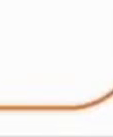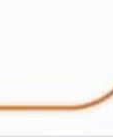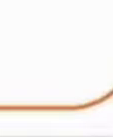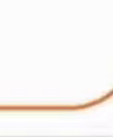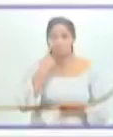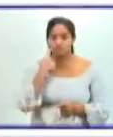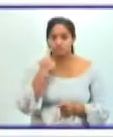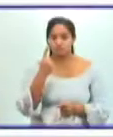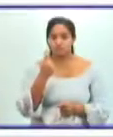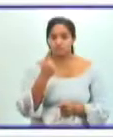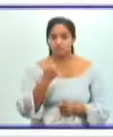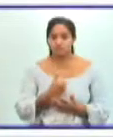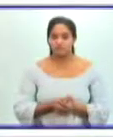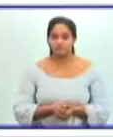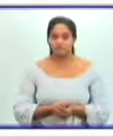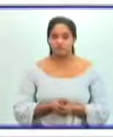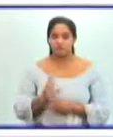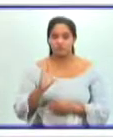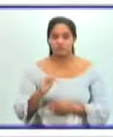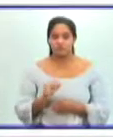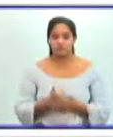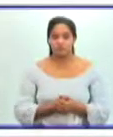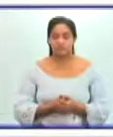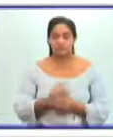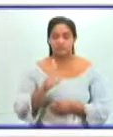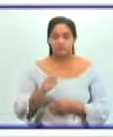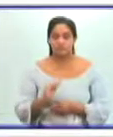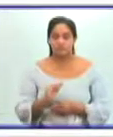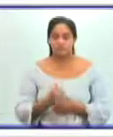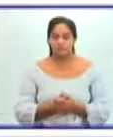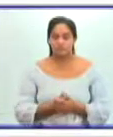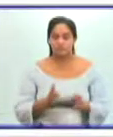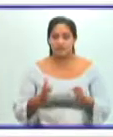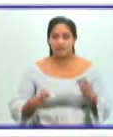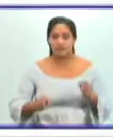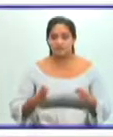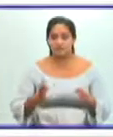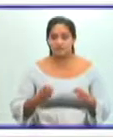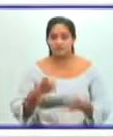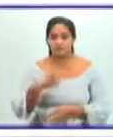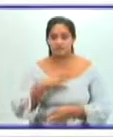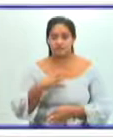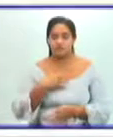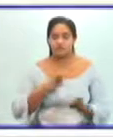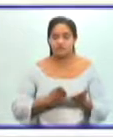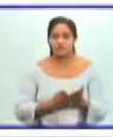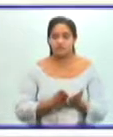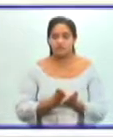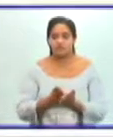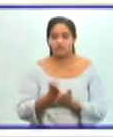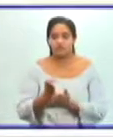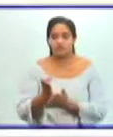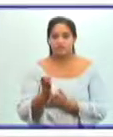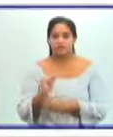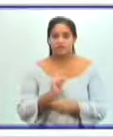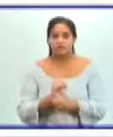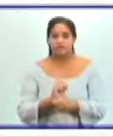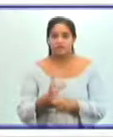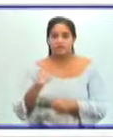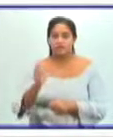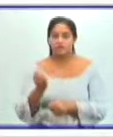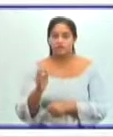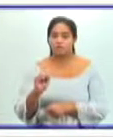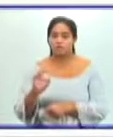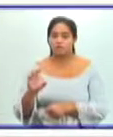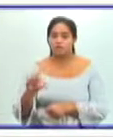Observemos. Nos dicen, determina la distancia que debe recorrer el perro Canelo desde que coge el hueso hasta